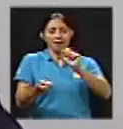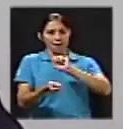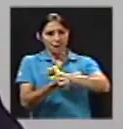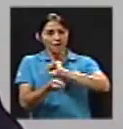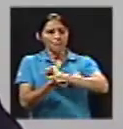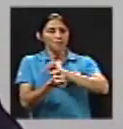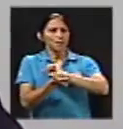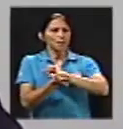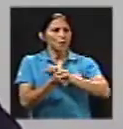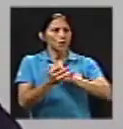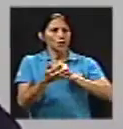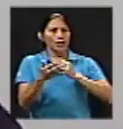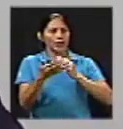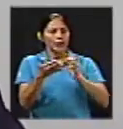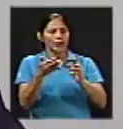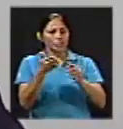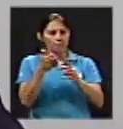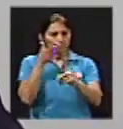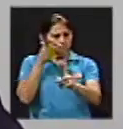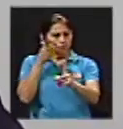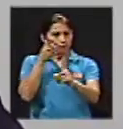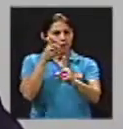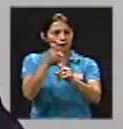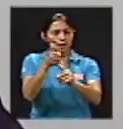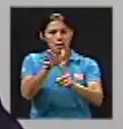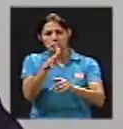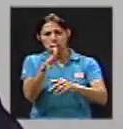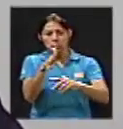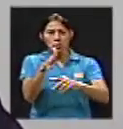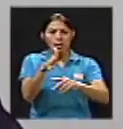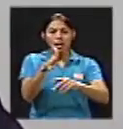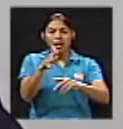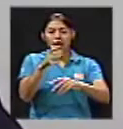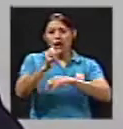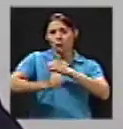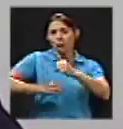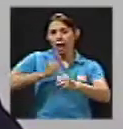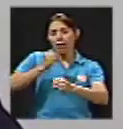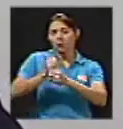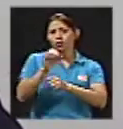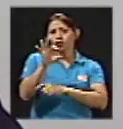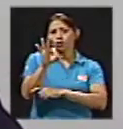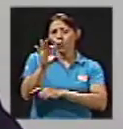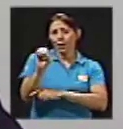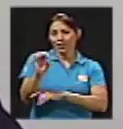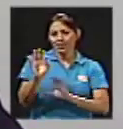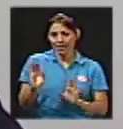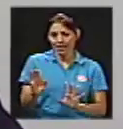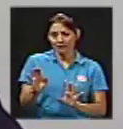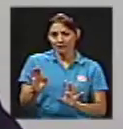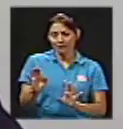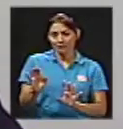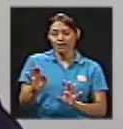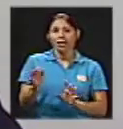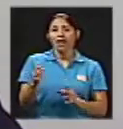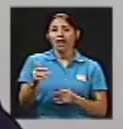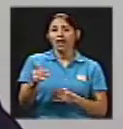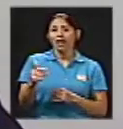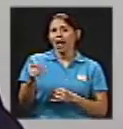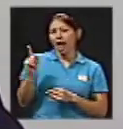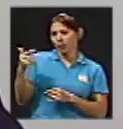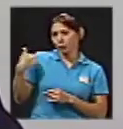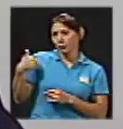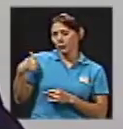de los años 90, se dio lo que, él nunca me ha dicho que no, pero yo sospecho que no le gusta el